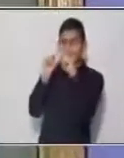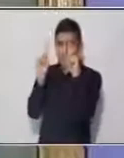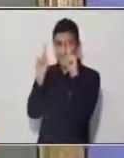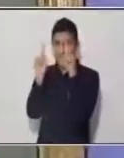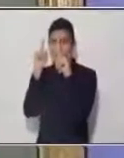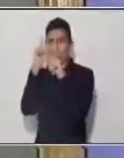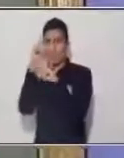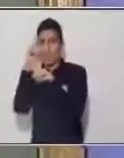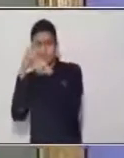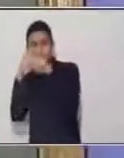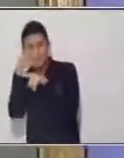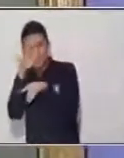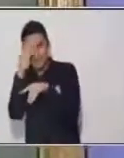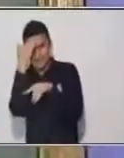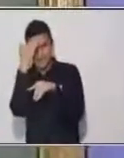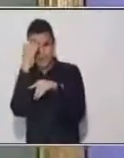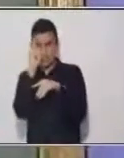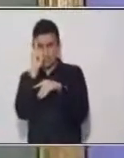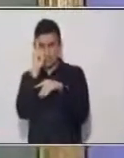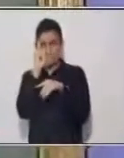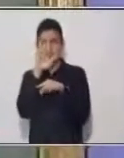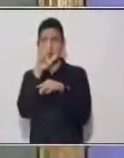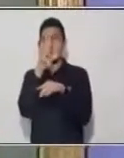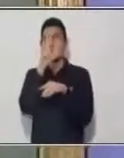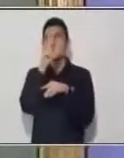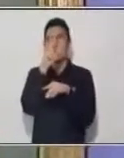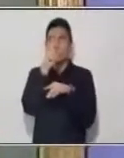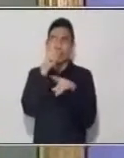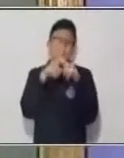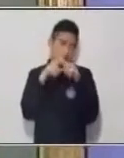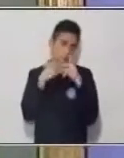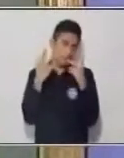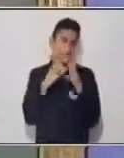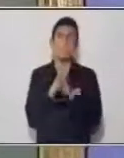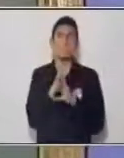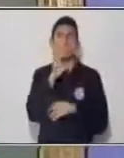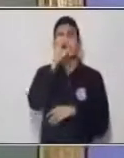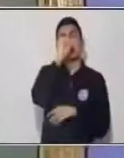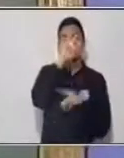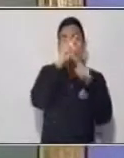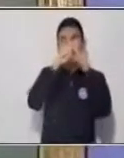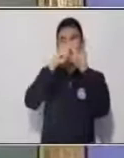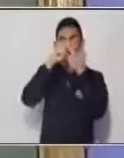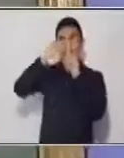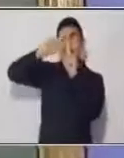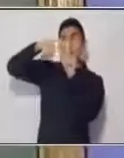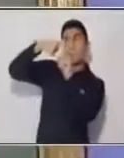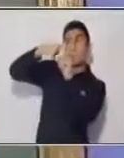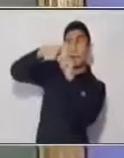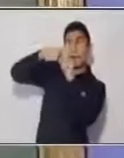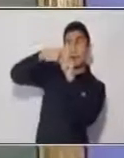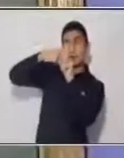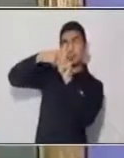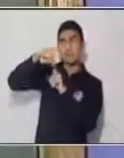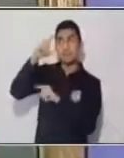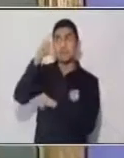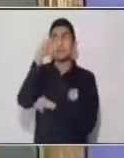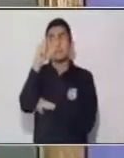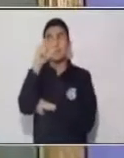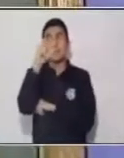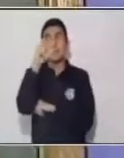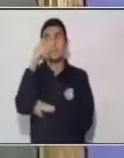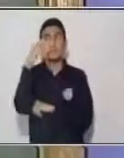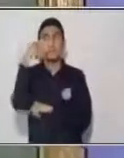en x, como ahí está el valor 1, es x, más una constante.